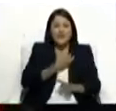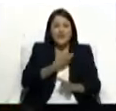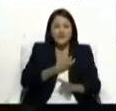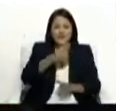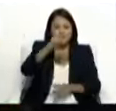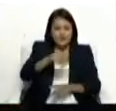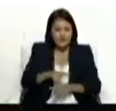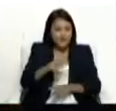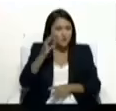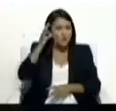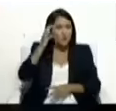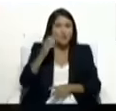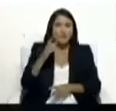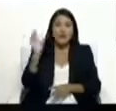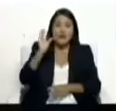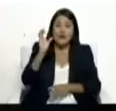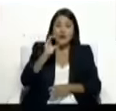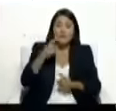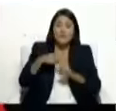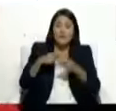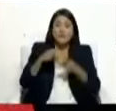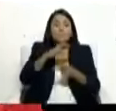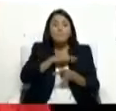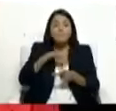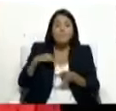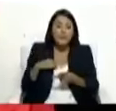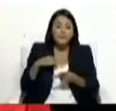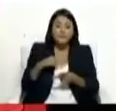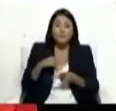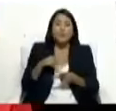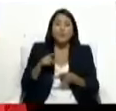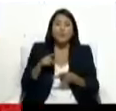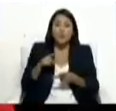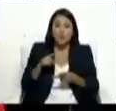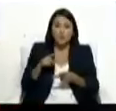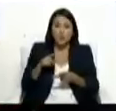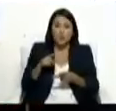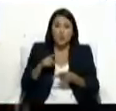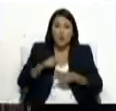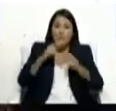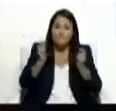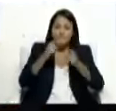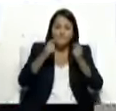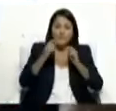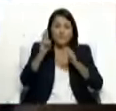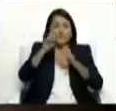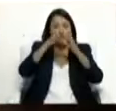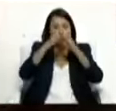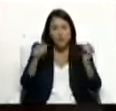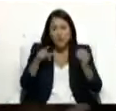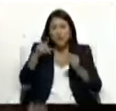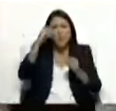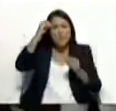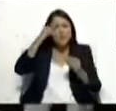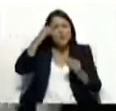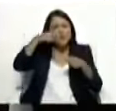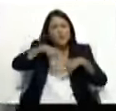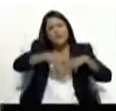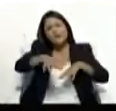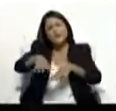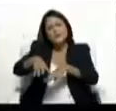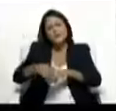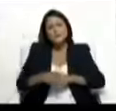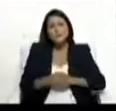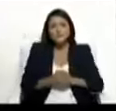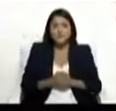Caracas y miembro del comando de campaña Venezuela Toda acá en Caracas, almirante en jefe Carmen Meléndez. Su percepción hoy en esta movilización del pueblo